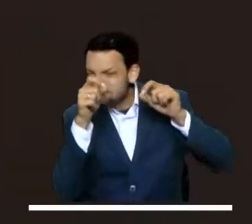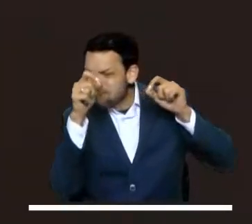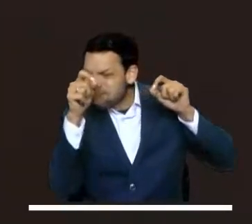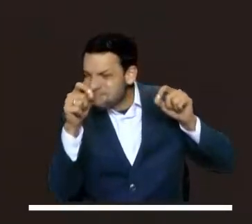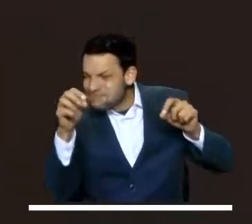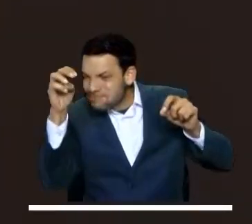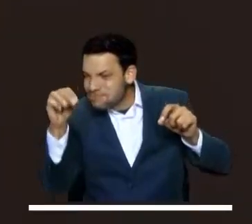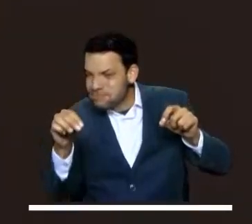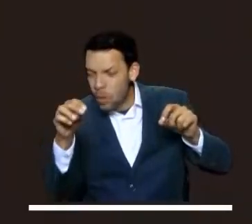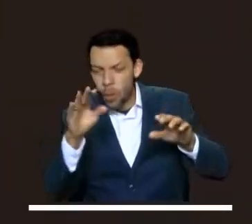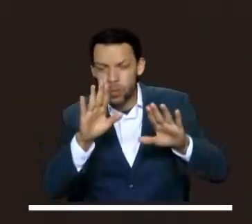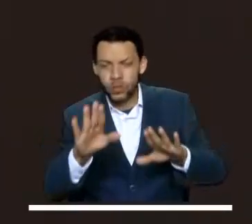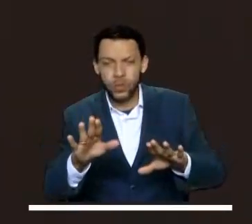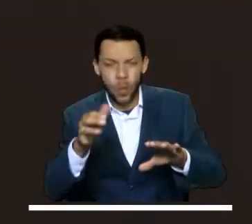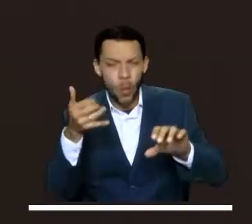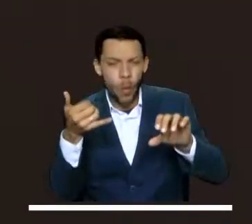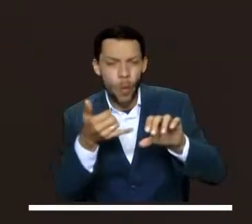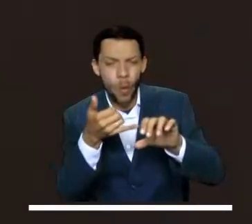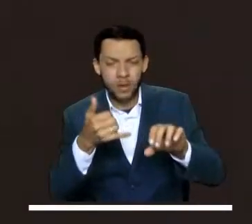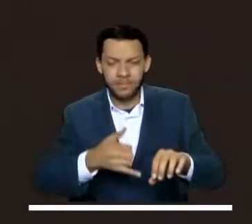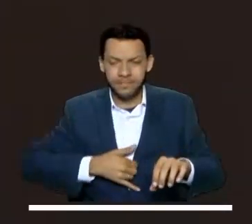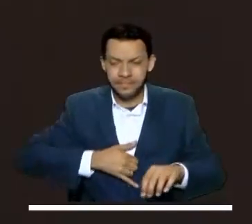descendente, que es la parte distal.